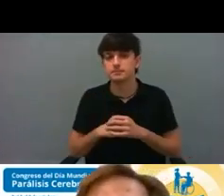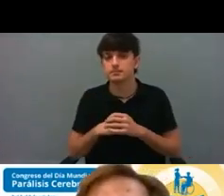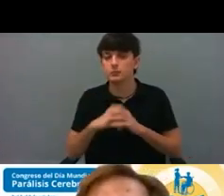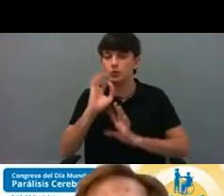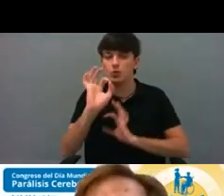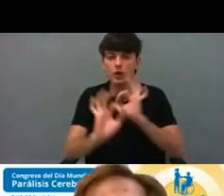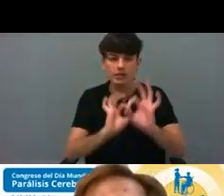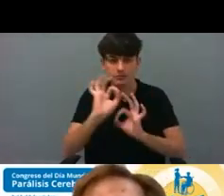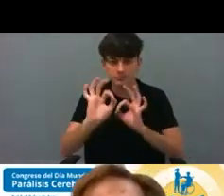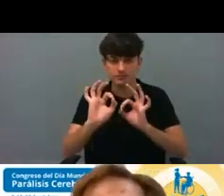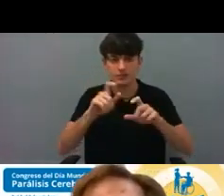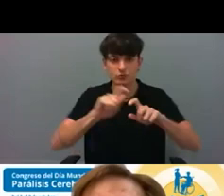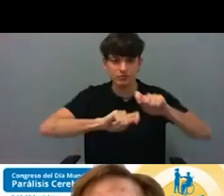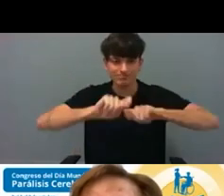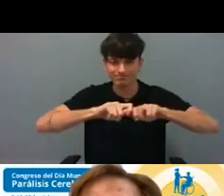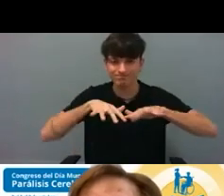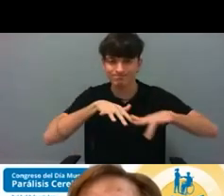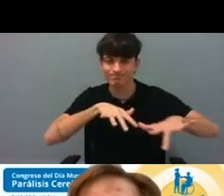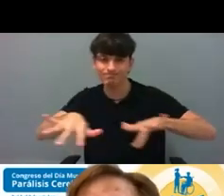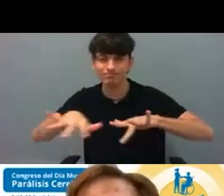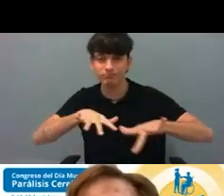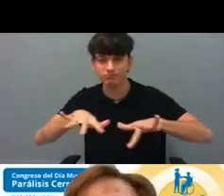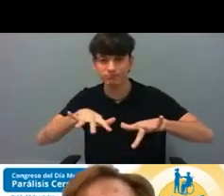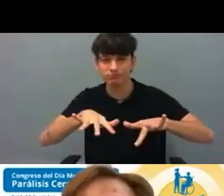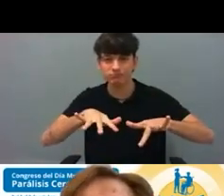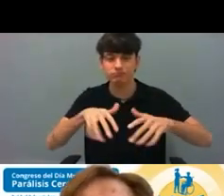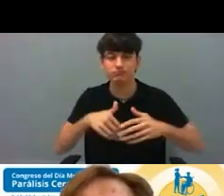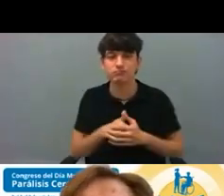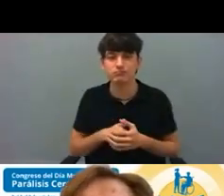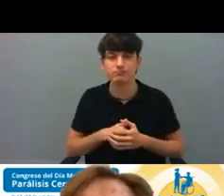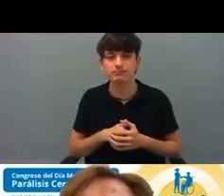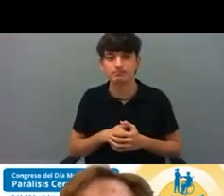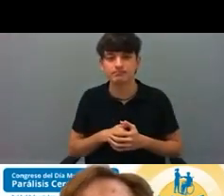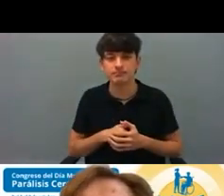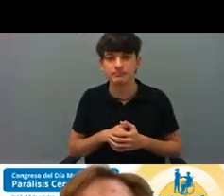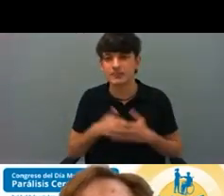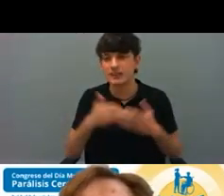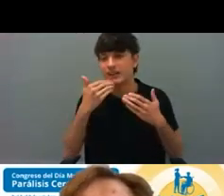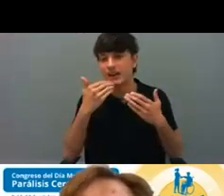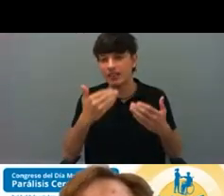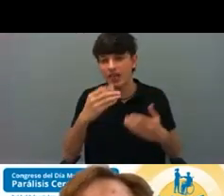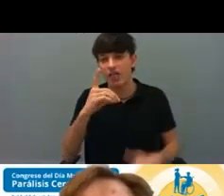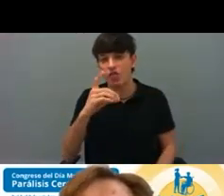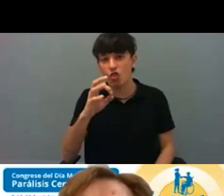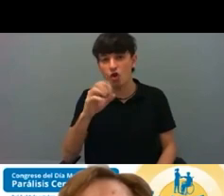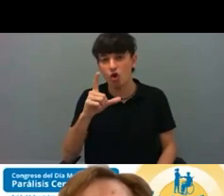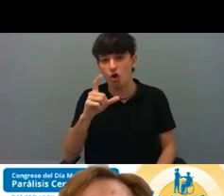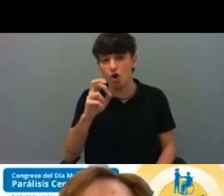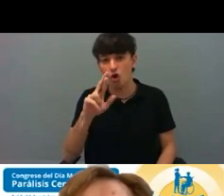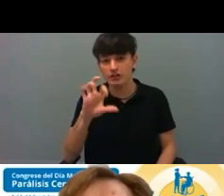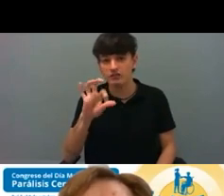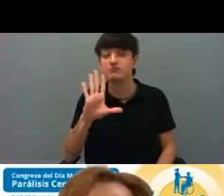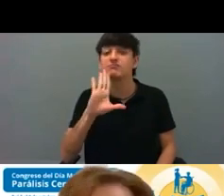organización de la asociación. Eso es otro campo también. Muchas gracias, Dolores, porque al hilo de esto de lo que